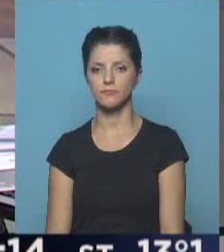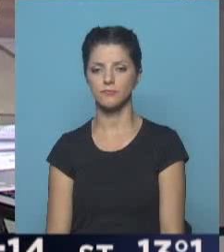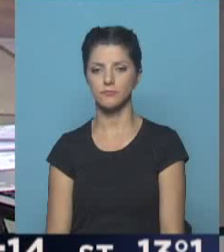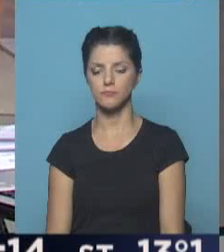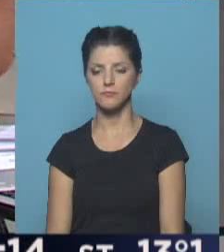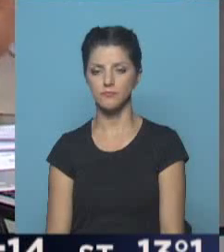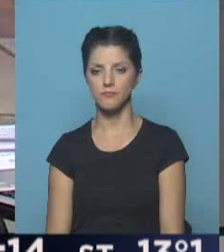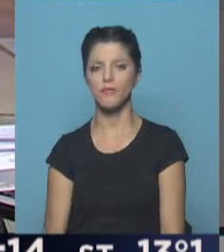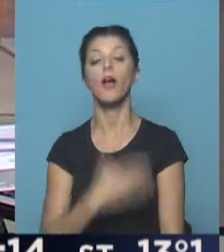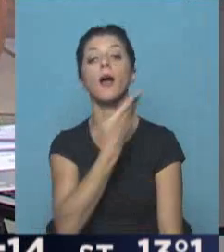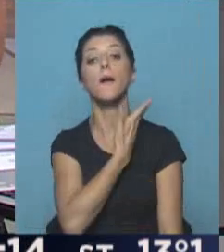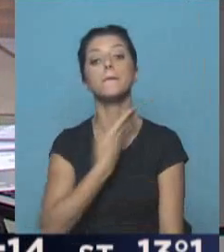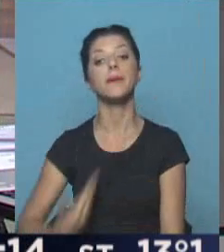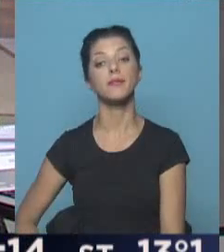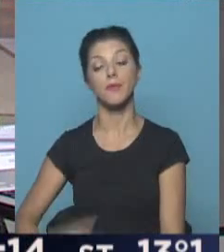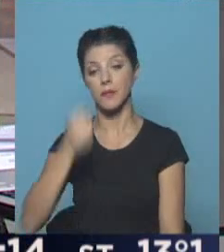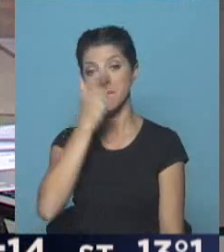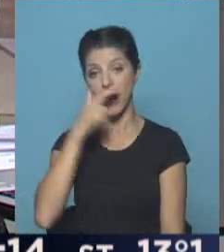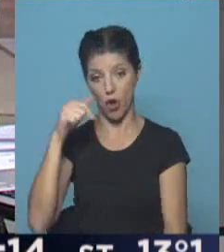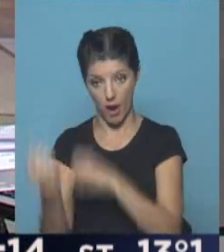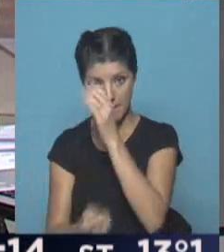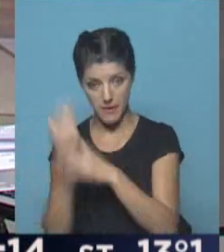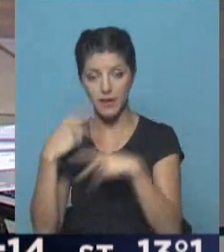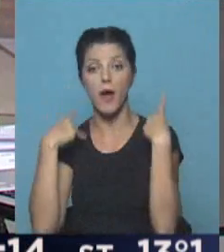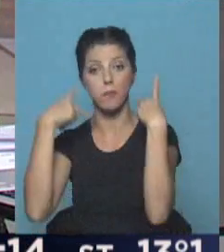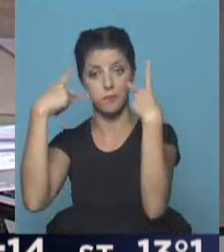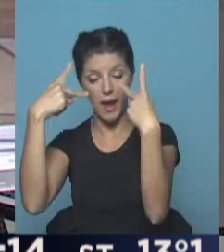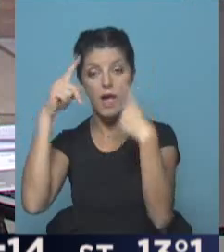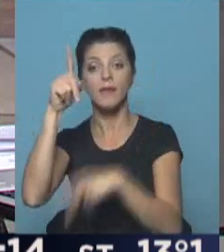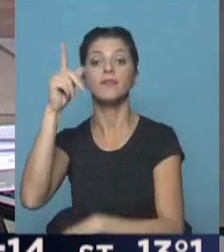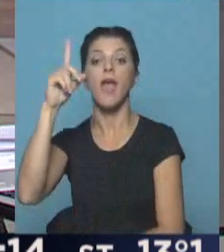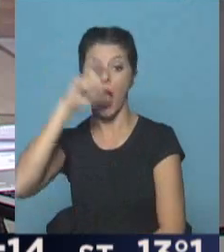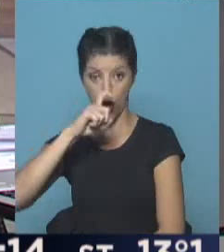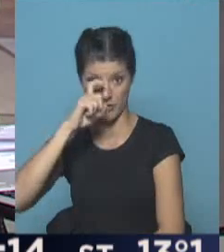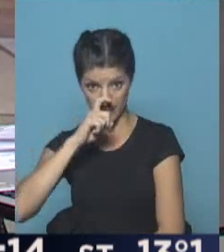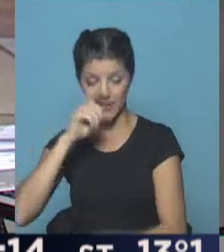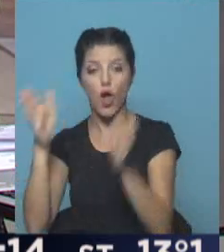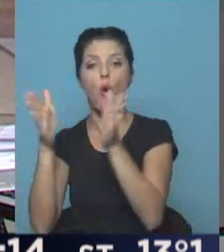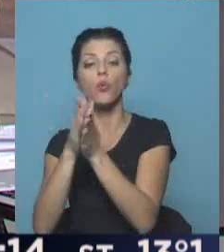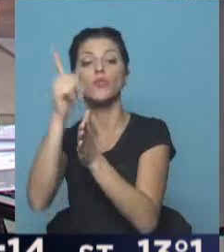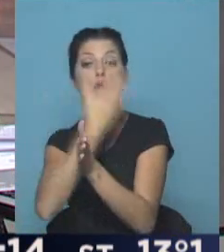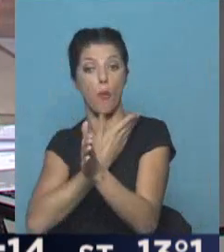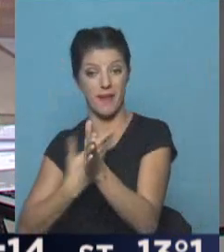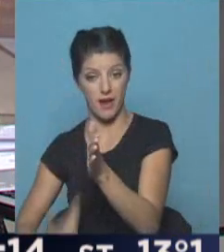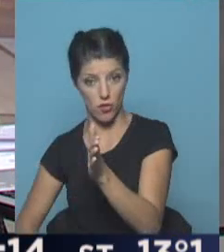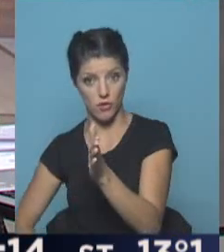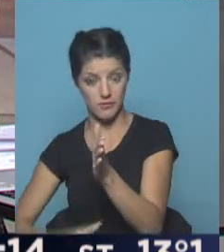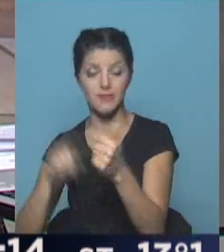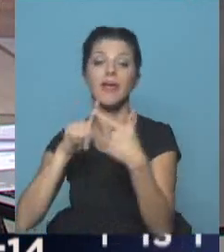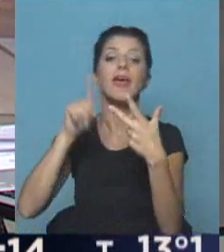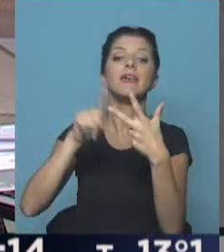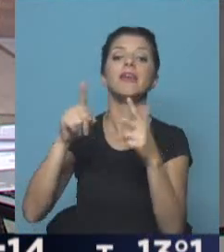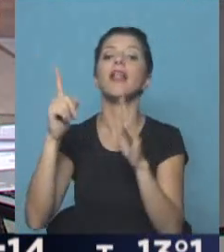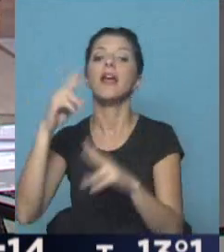El presidente Mauricio Macri viajó esta mañana a Corrientes, donde encabezó un acto con el gobernador radical Ricardo Colombi y también con Eduardo Tassano, el